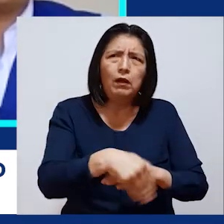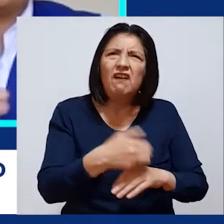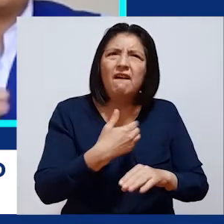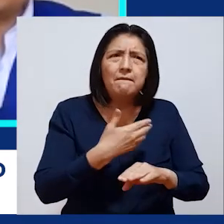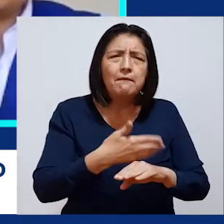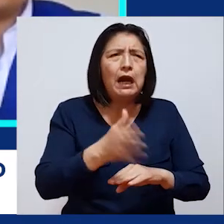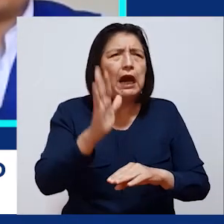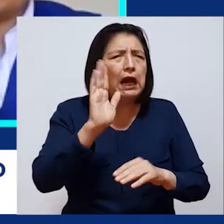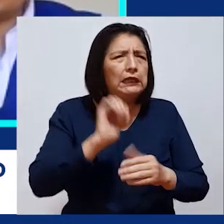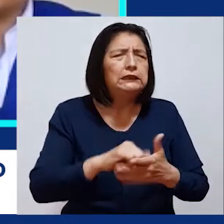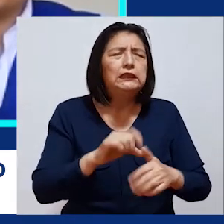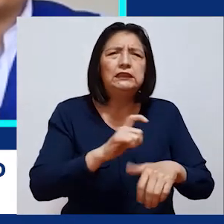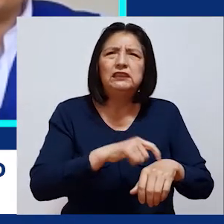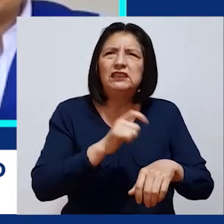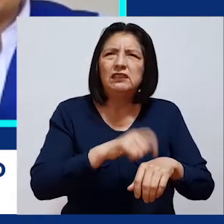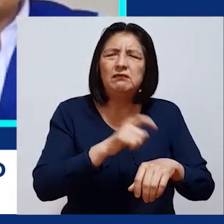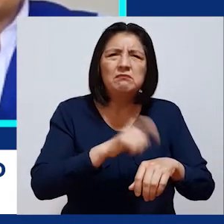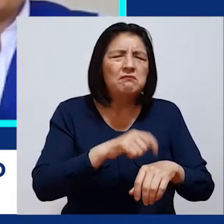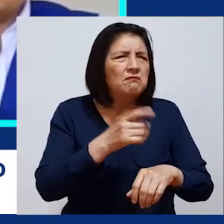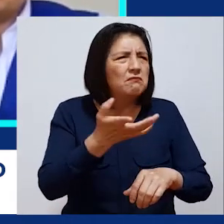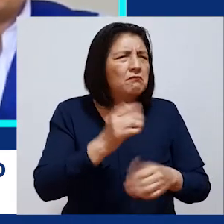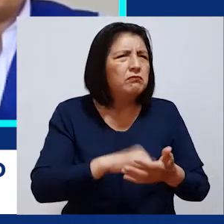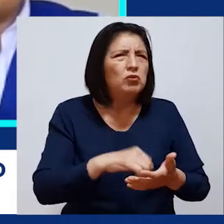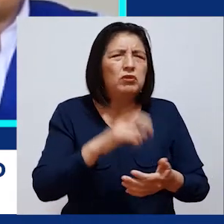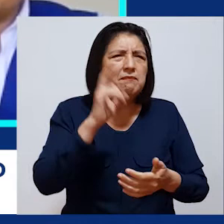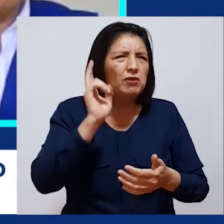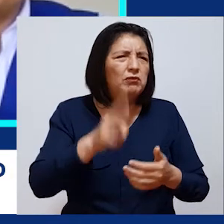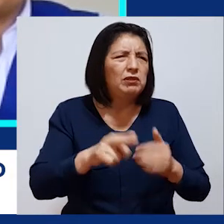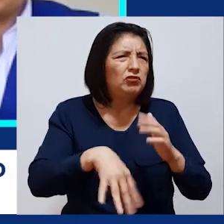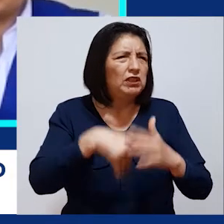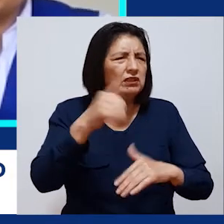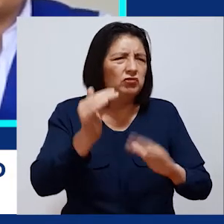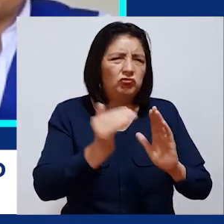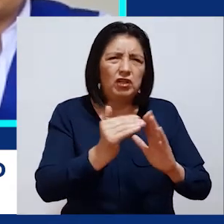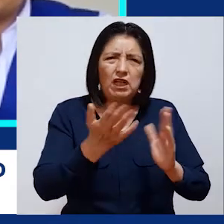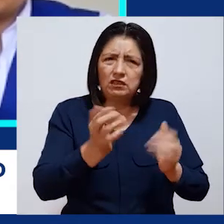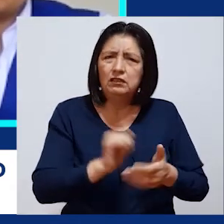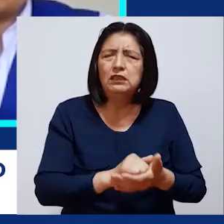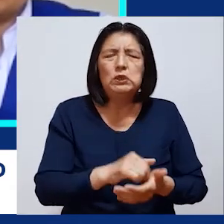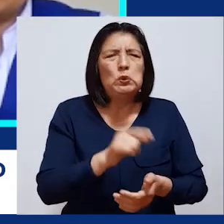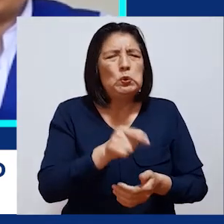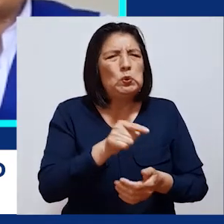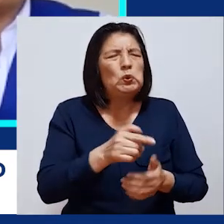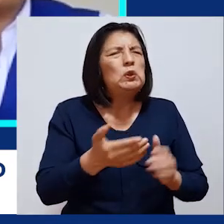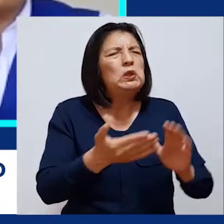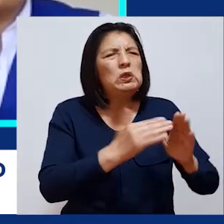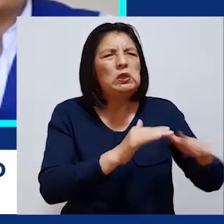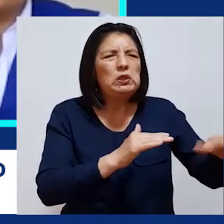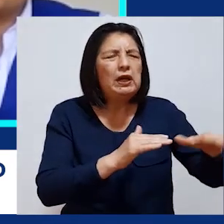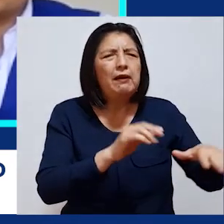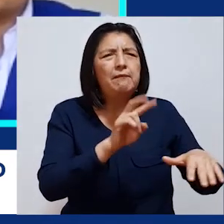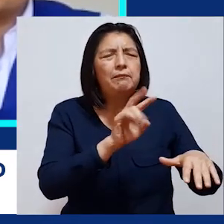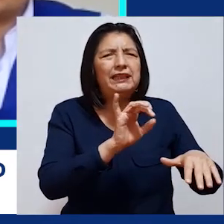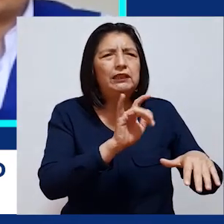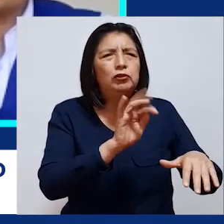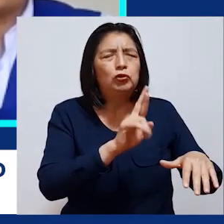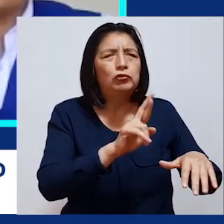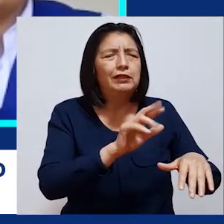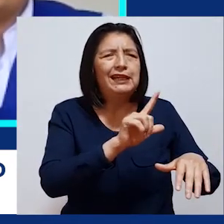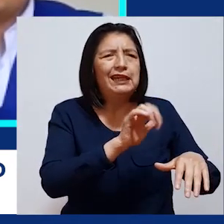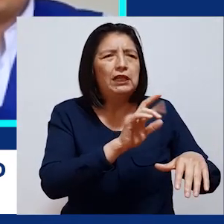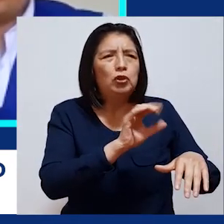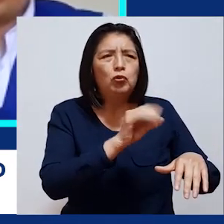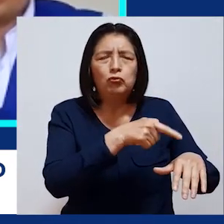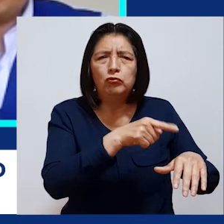noche, inclusive fuera del horario de la inmovilización. Esto fue en el distrito Víctor Larco y la